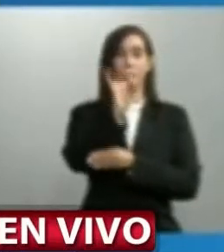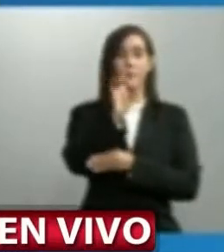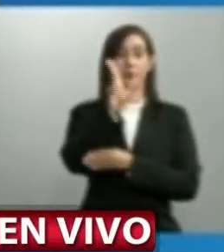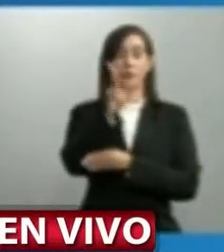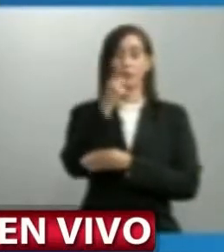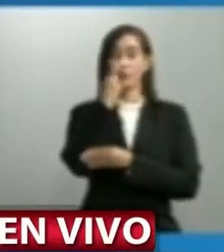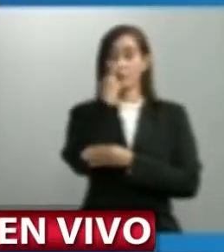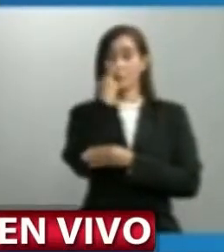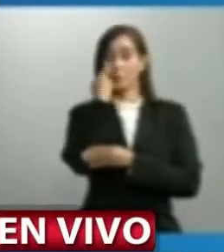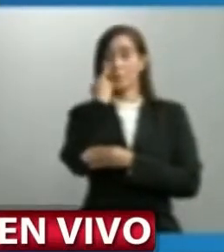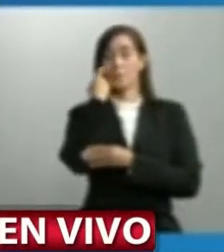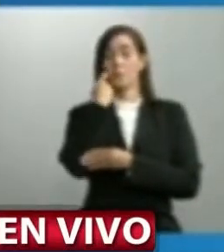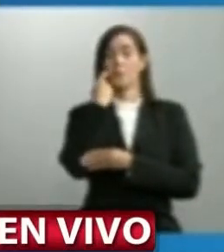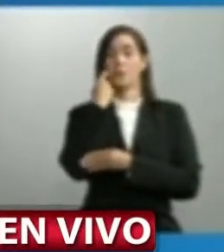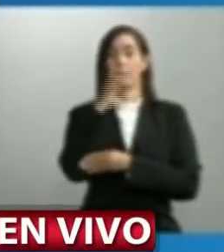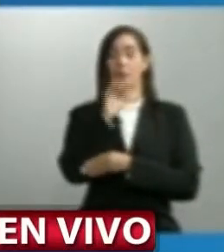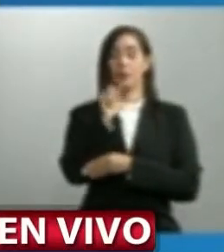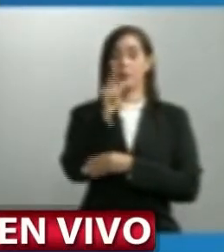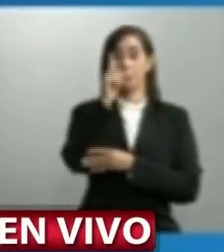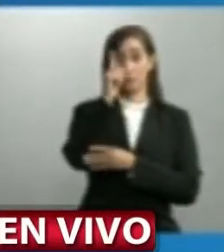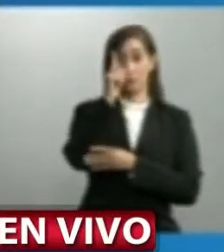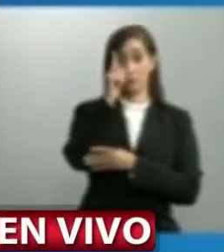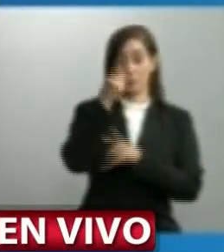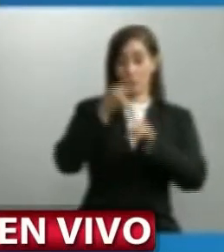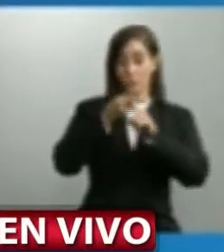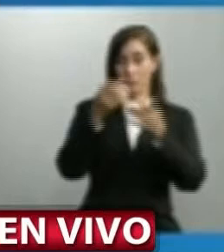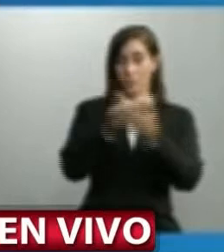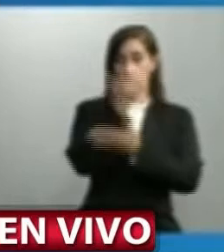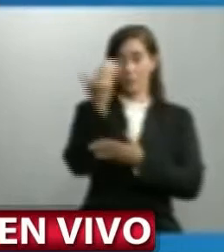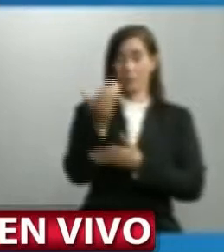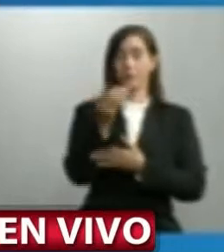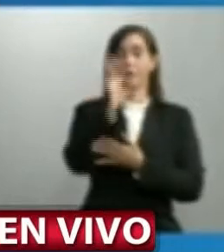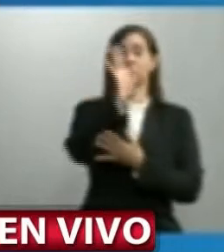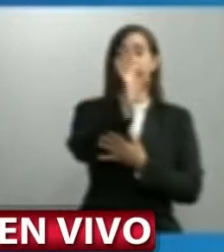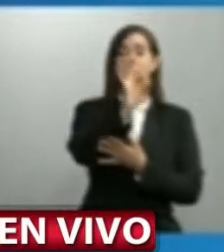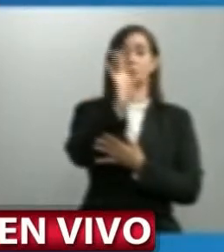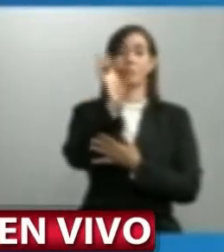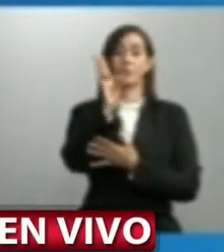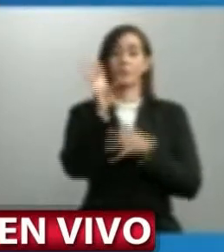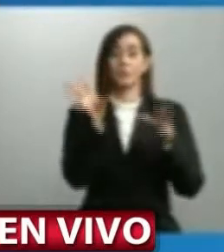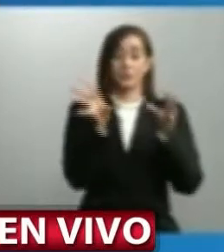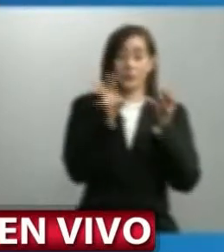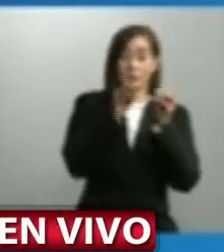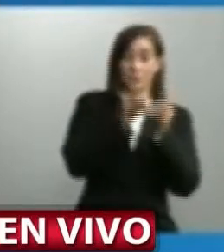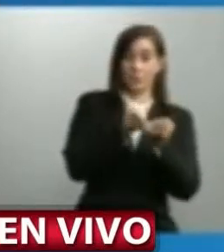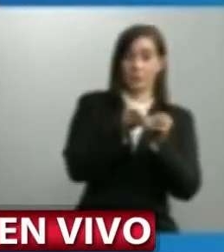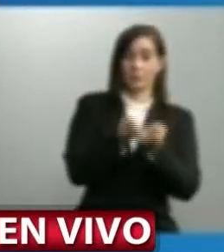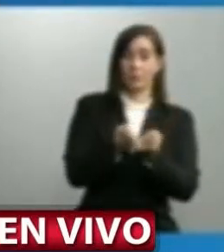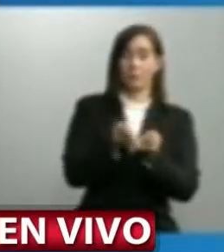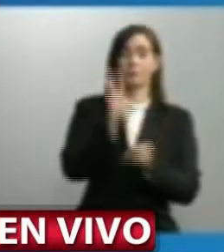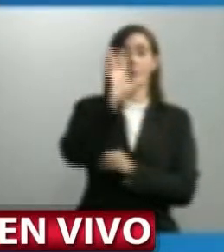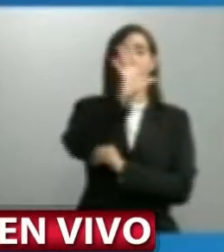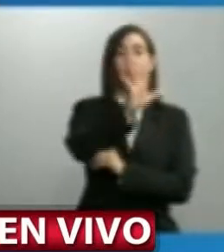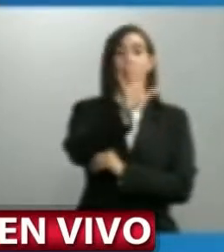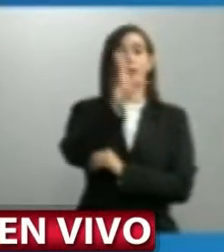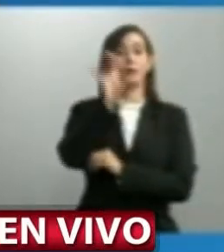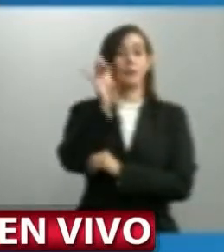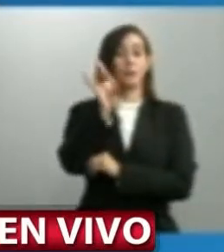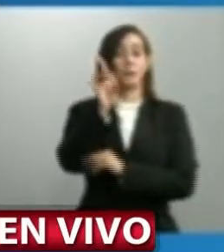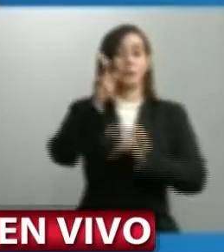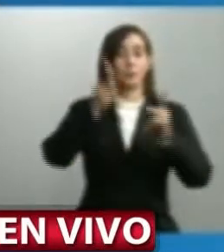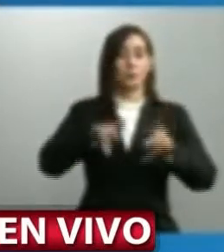683 pruebas realizadas, 1 caso nuevo, 97 acumulados,